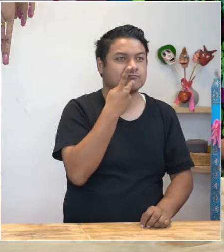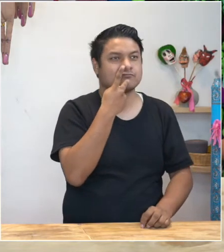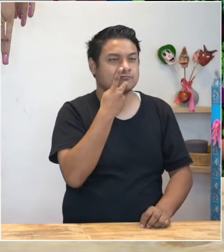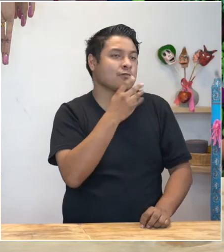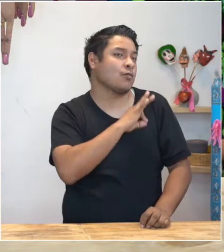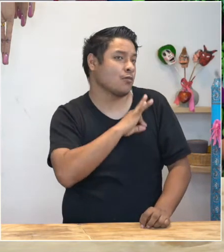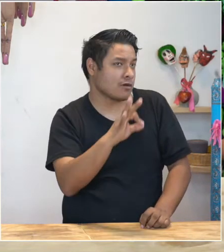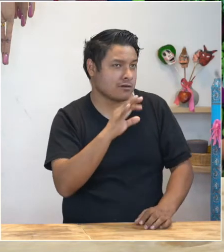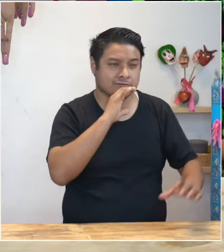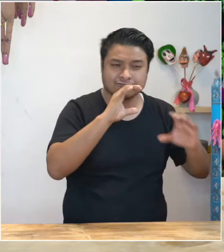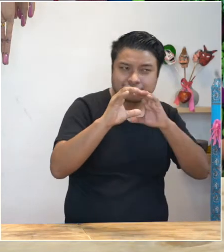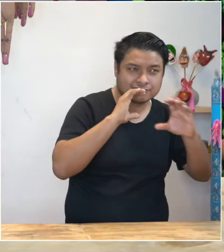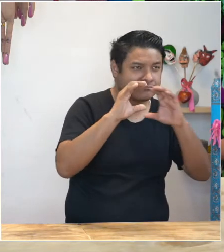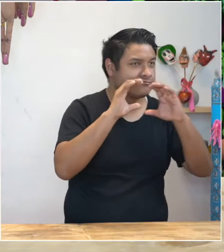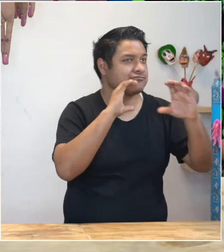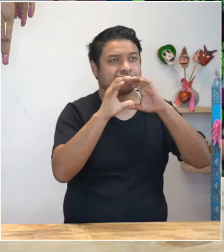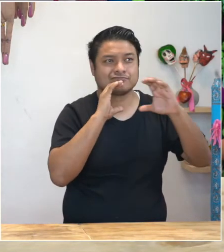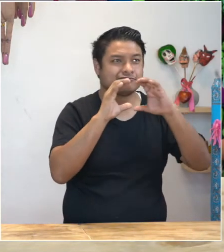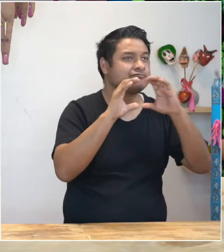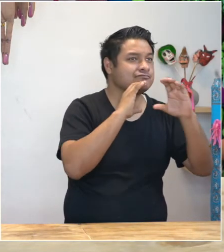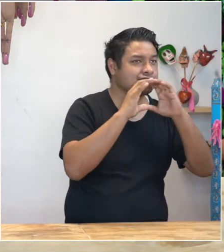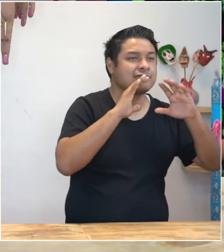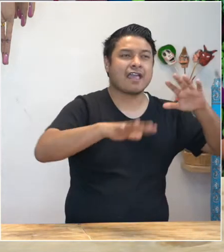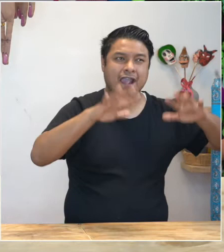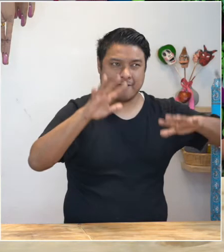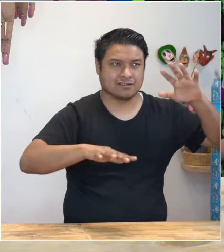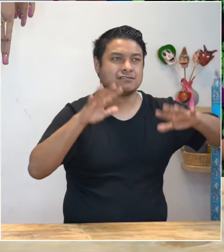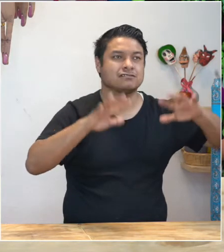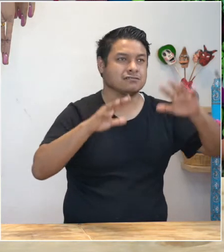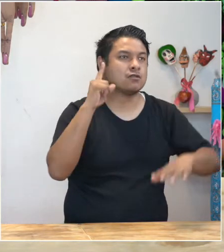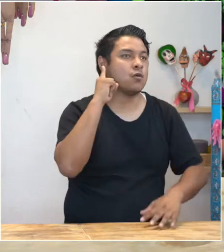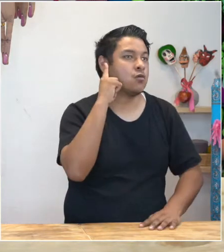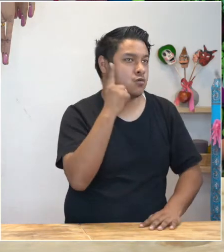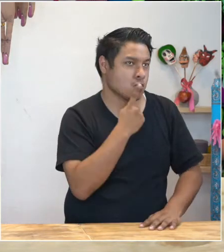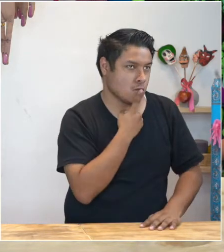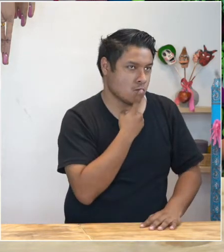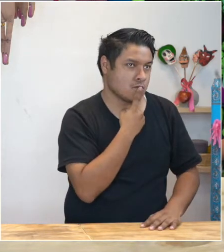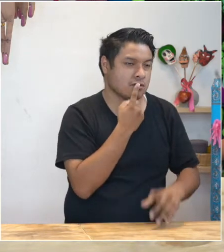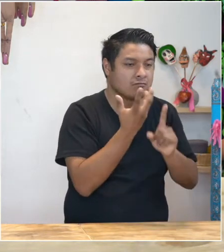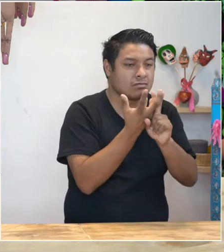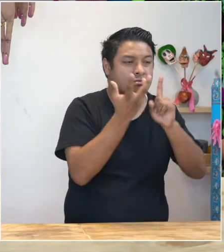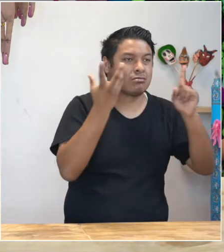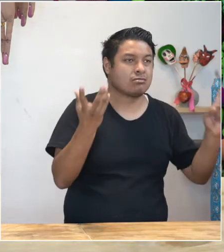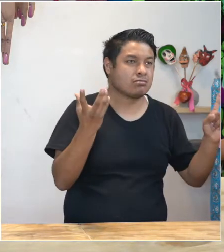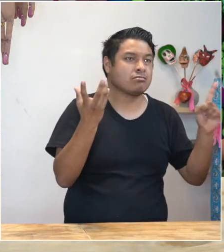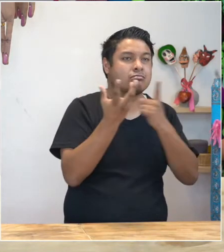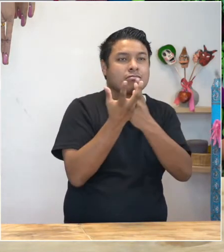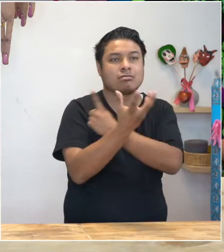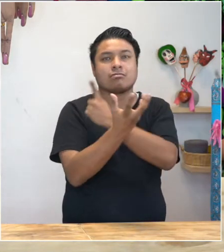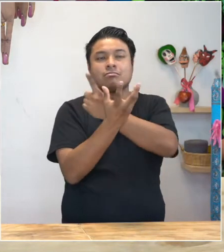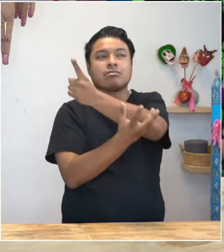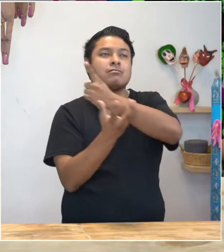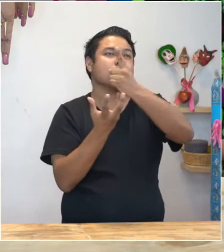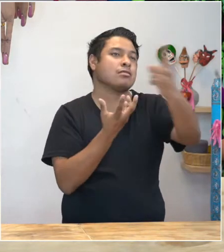más fue para los sordos, para que se dieran cuenta de lo maravilloso que es adentrarse en el mundo de los sordos, de aprender su